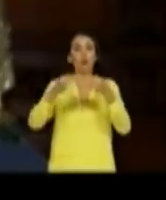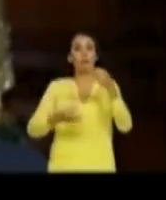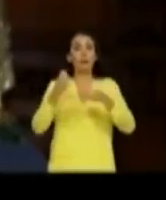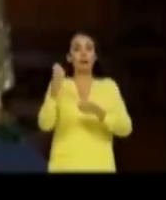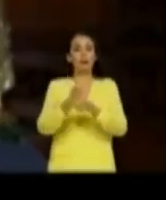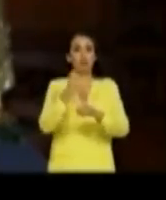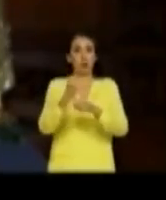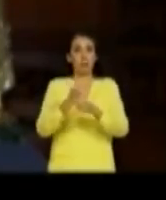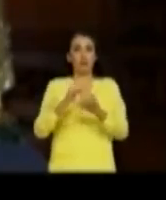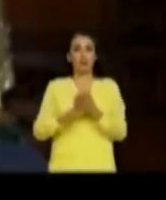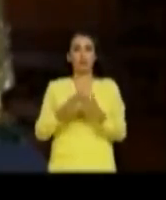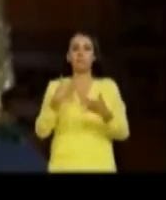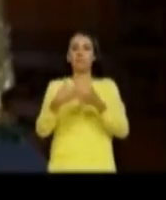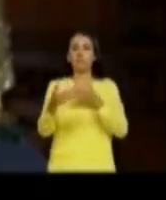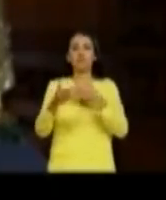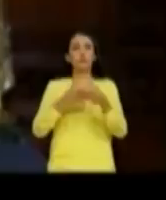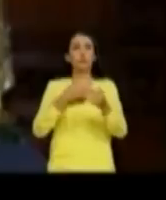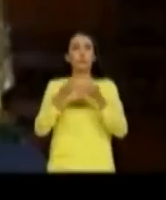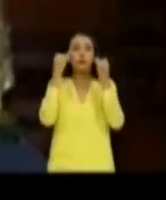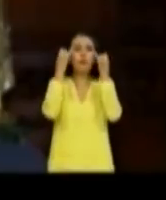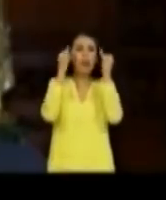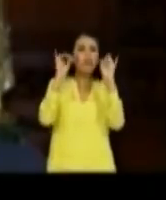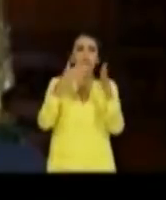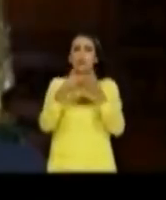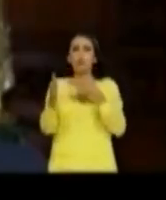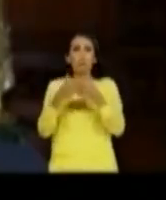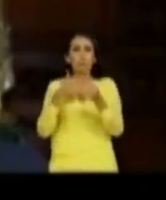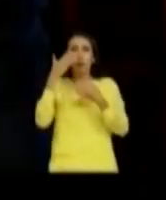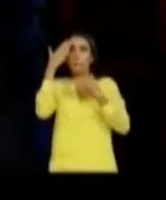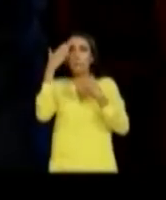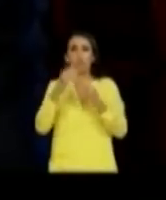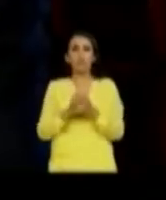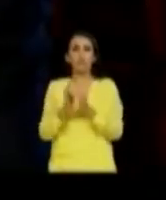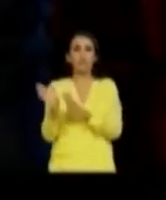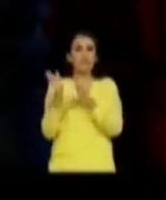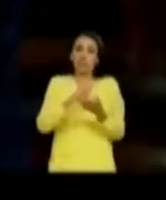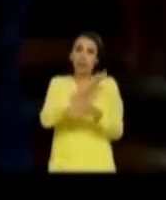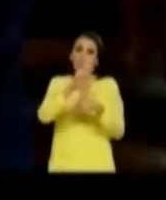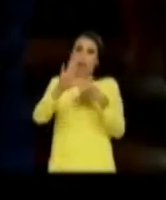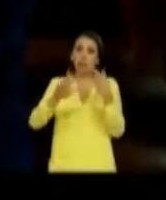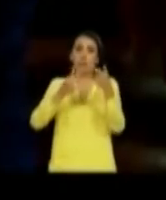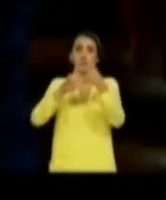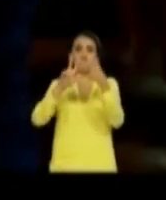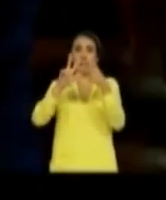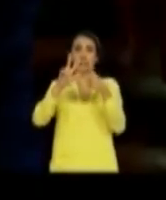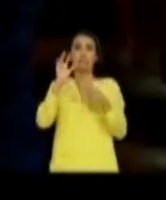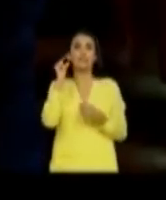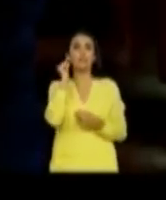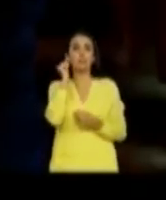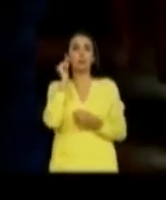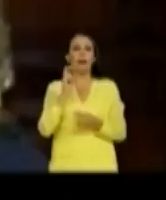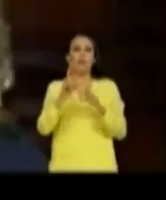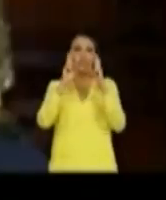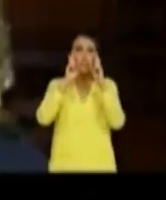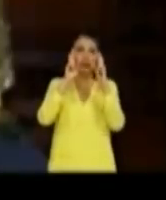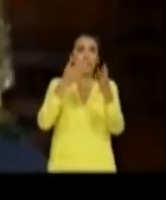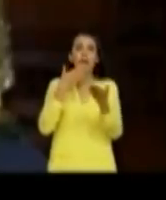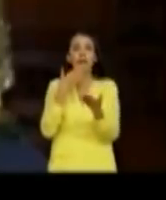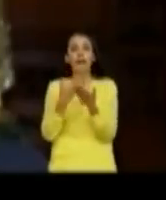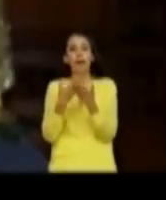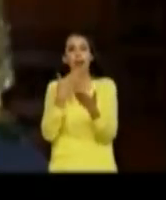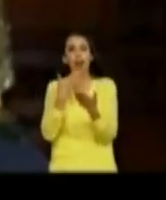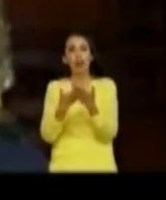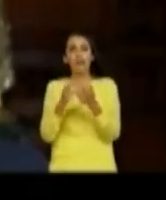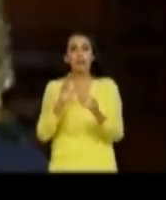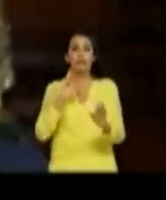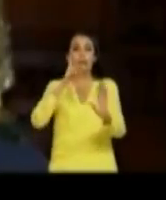de sus posiciones políticas, y que dieron su voto de acuerdo con sus convicciones y conciencia. Explicó que la prioridad del Gobierno Nacional es